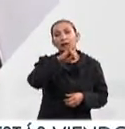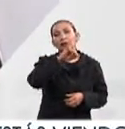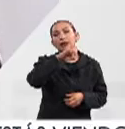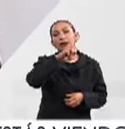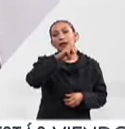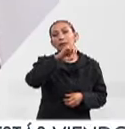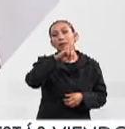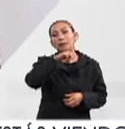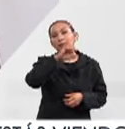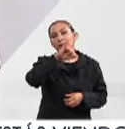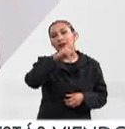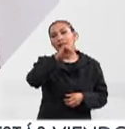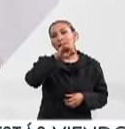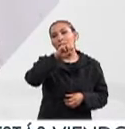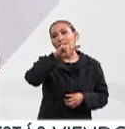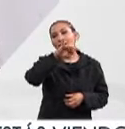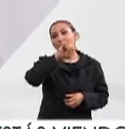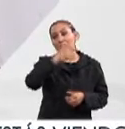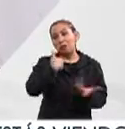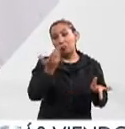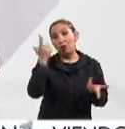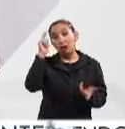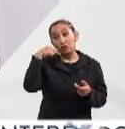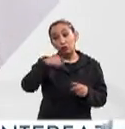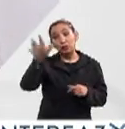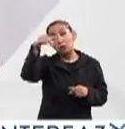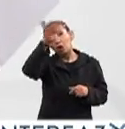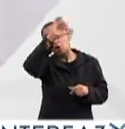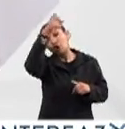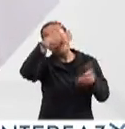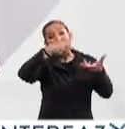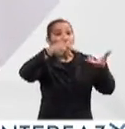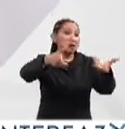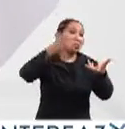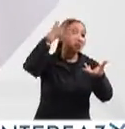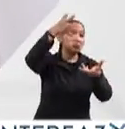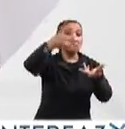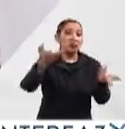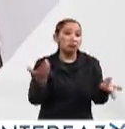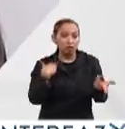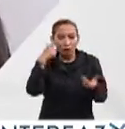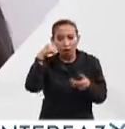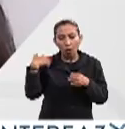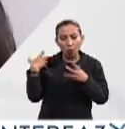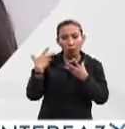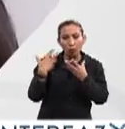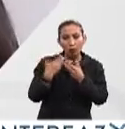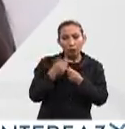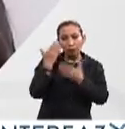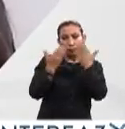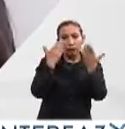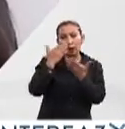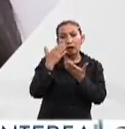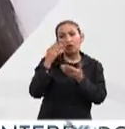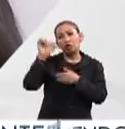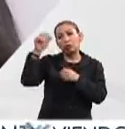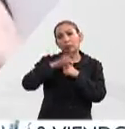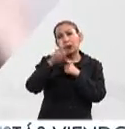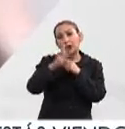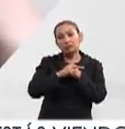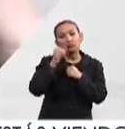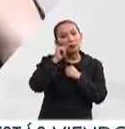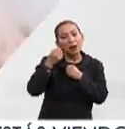por haber adquirido esto. Seguramente ya estás buscando otras alternativas y creemos que junto contigo que estudiar en el extranjero siempre te